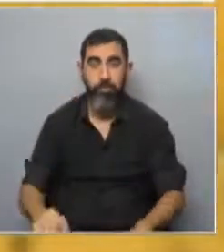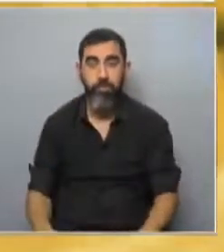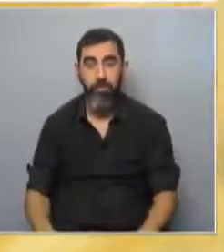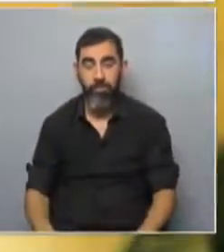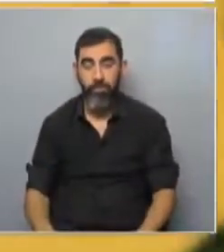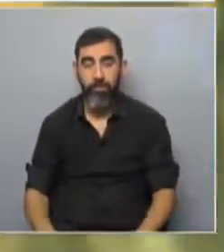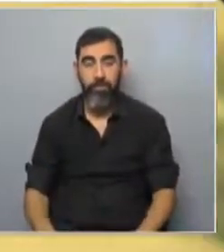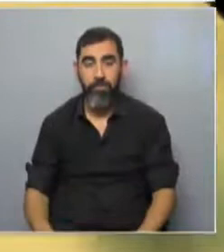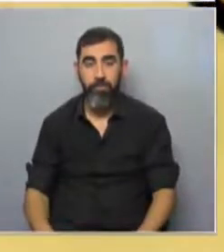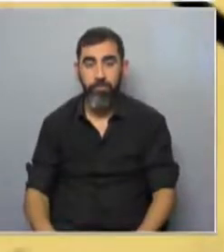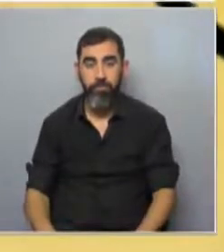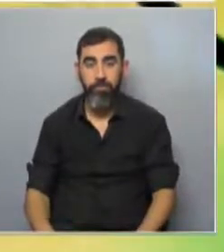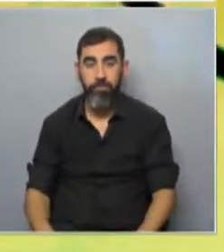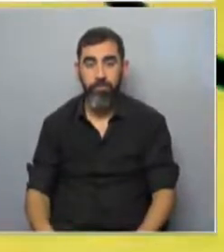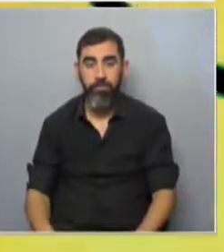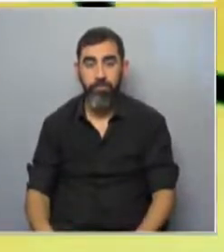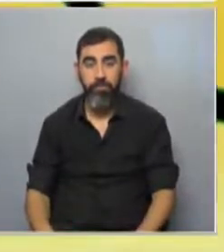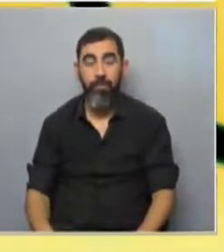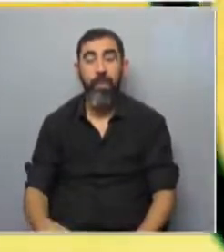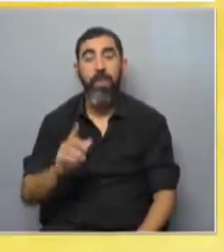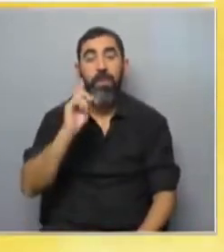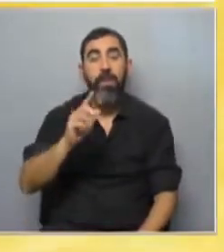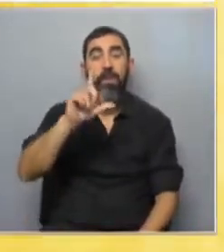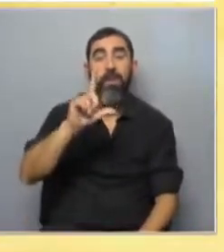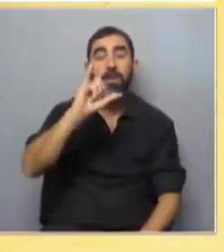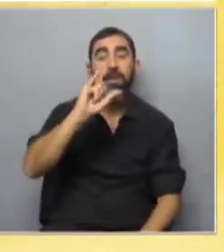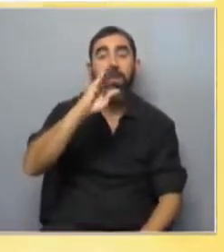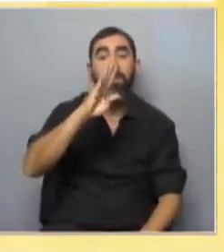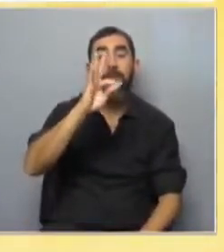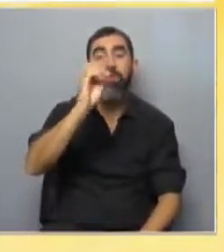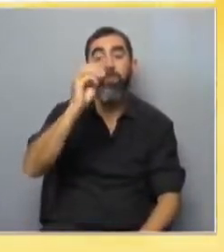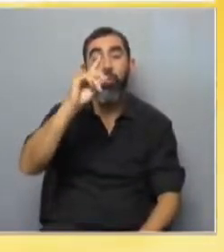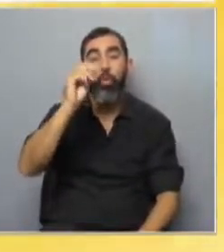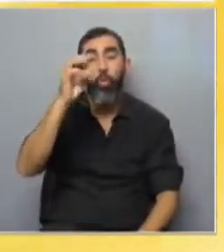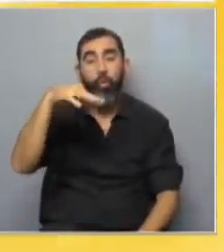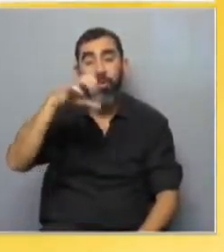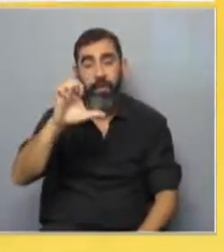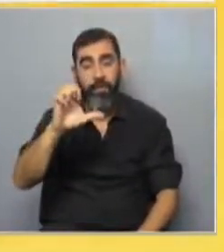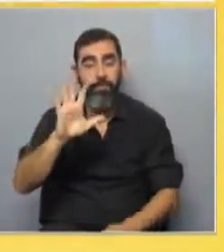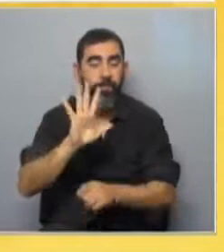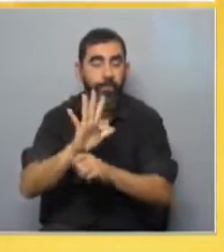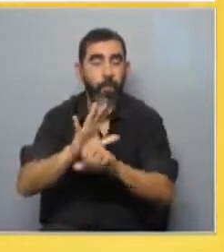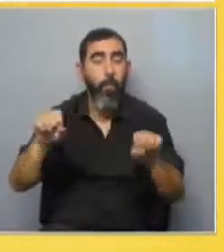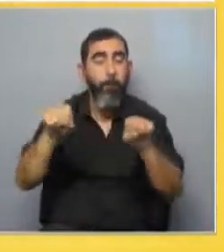¿Y qué hay? Los gliptodontes son primos de gran